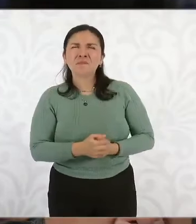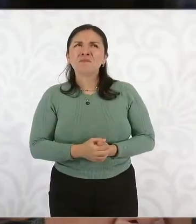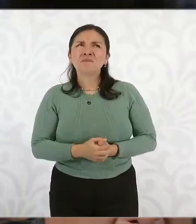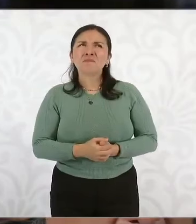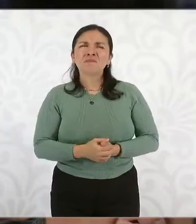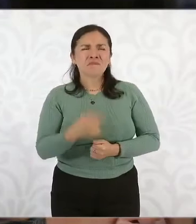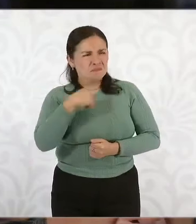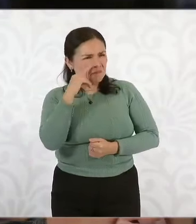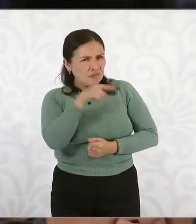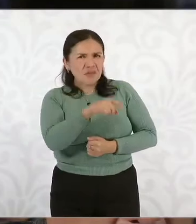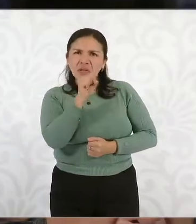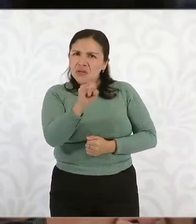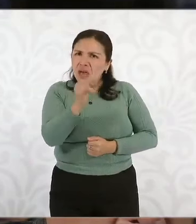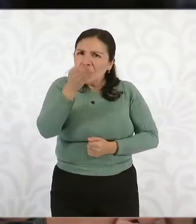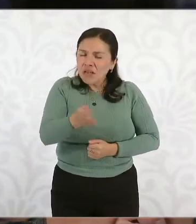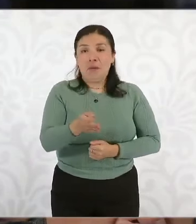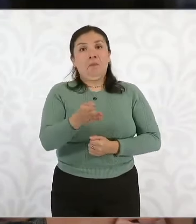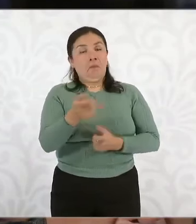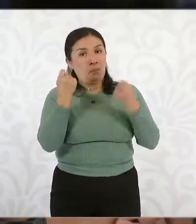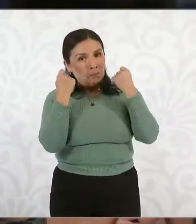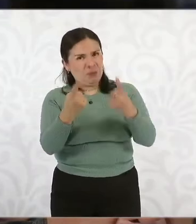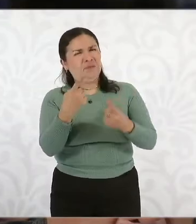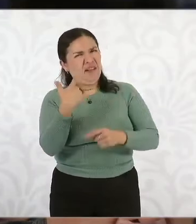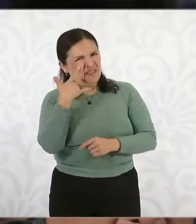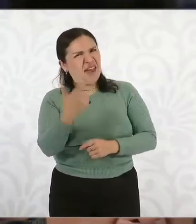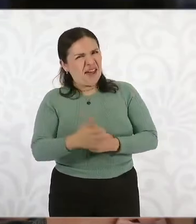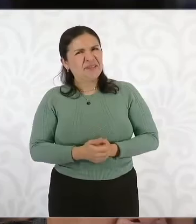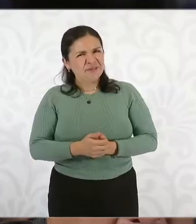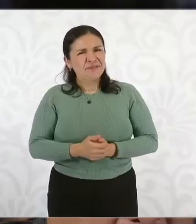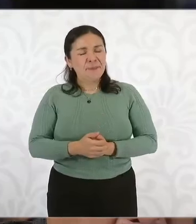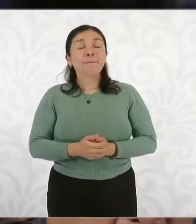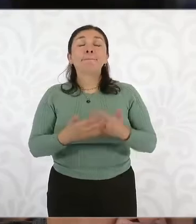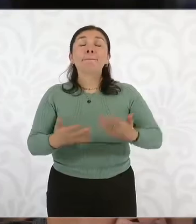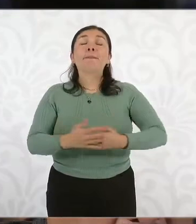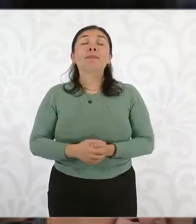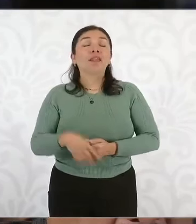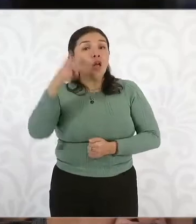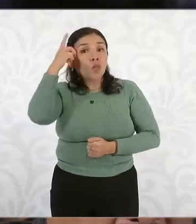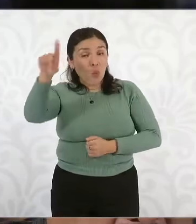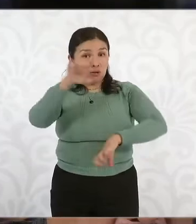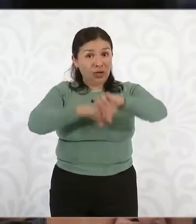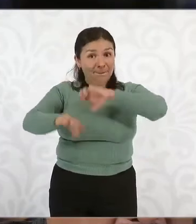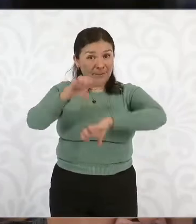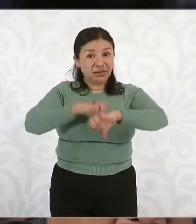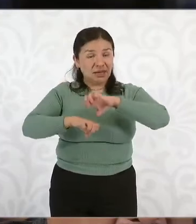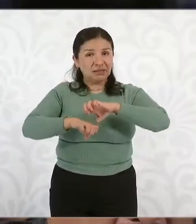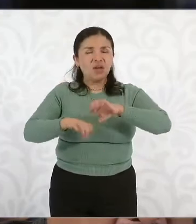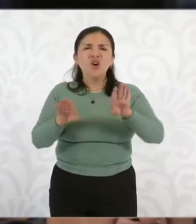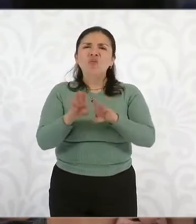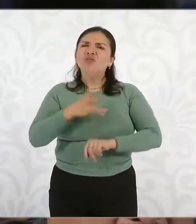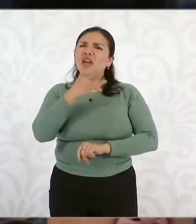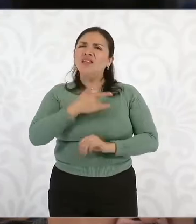se sumaran a estos lineamientos. ¿Los empresarios estaban equivocados, estaban malinterpretando